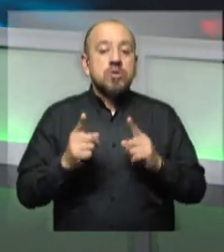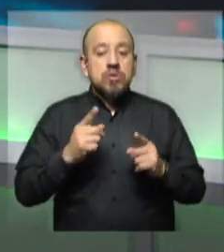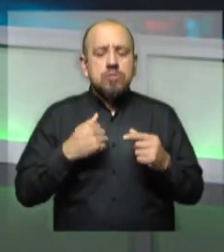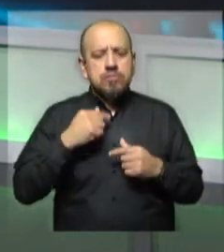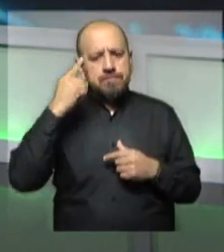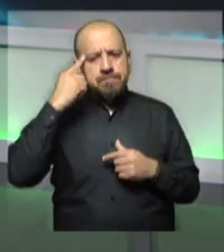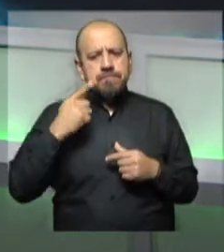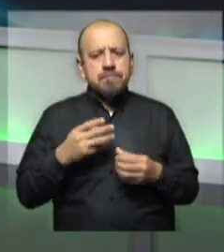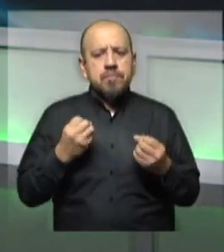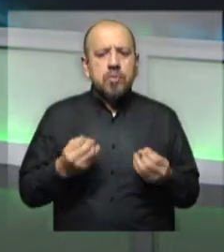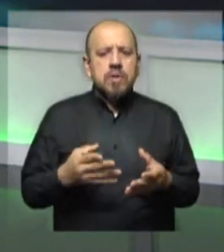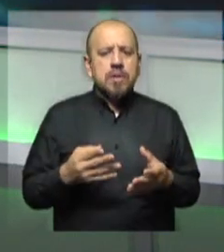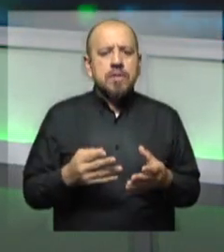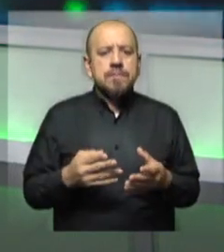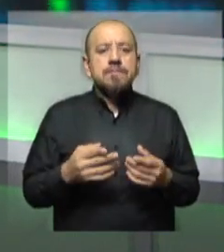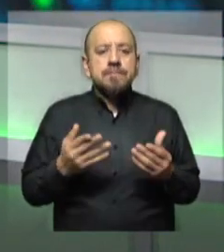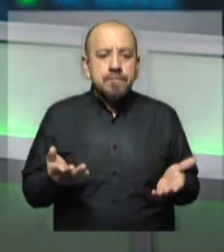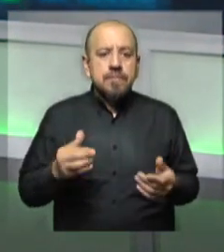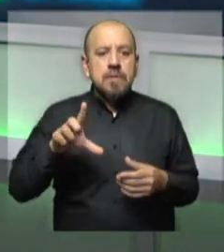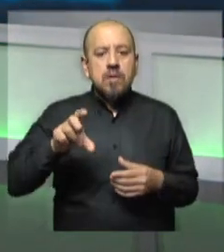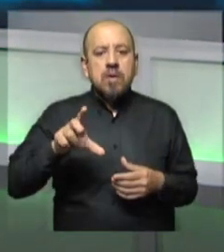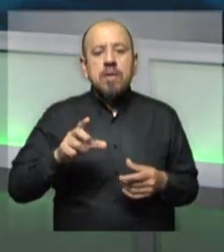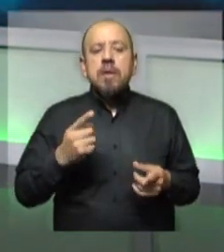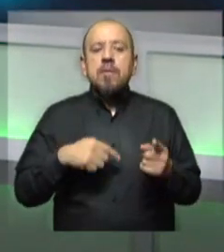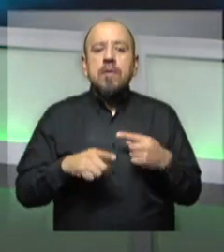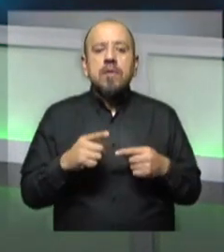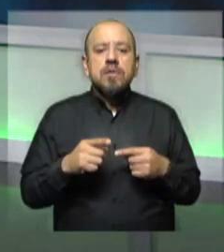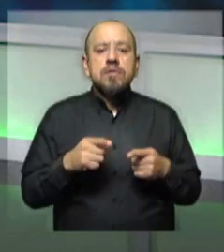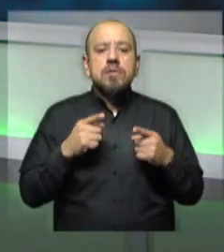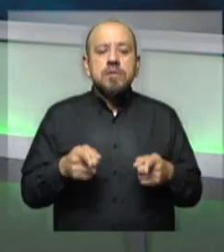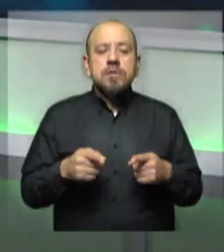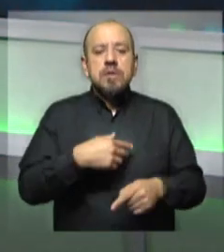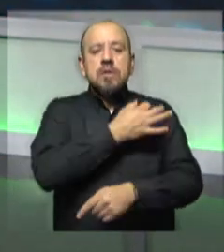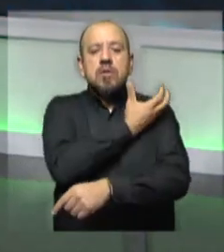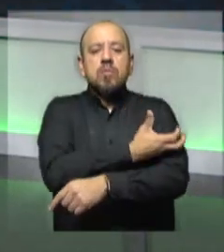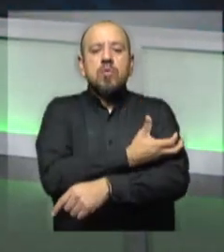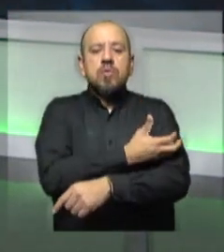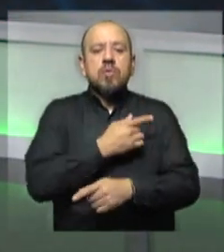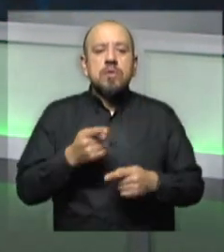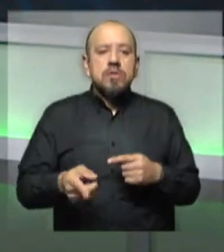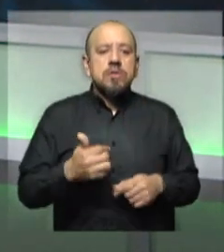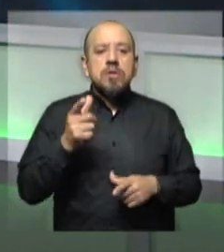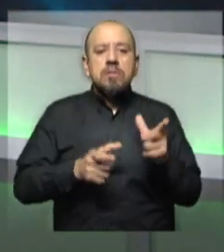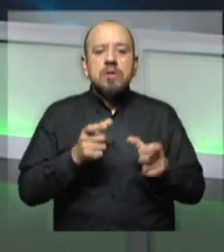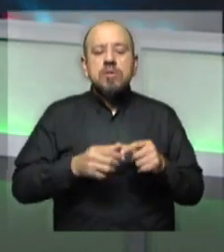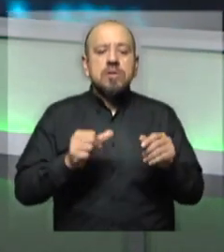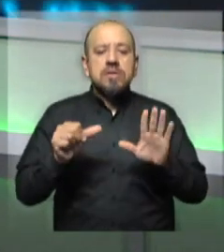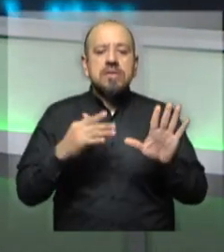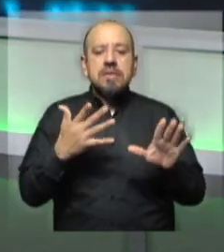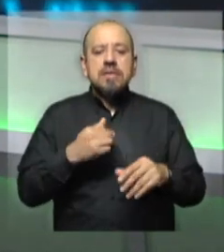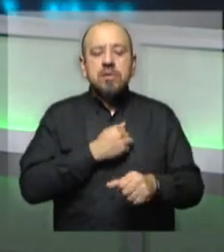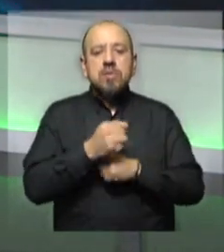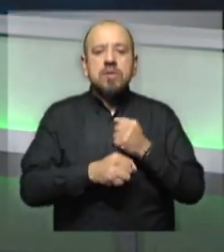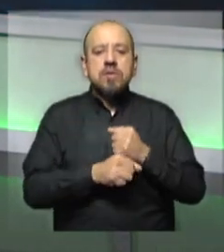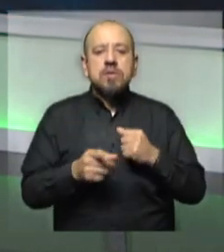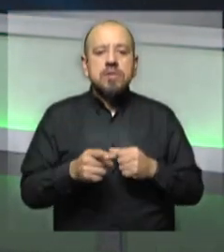nos interpela porque y esto Obviamente que es legítimo pero esta es la pobreza en justamente persona tiene 65 o más